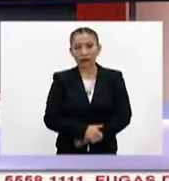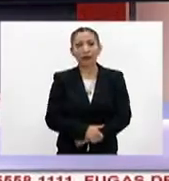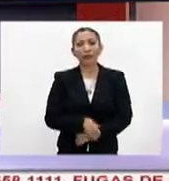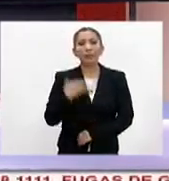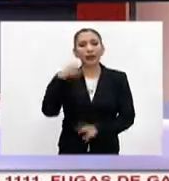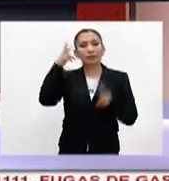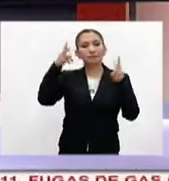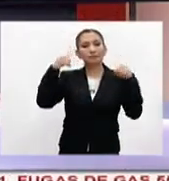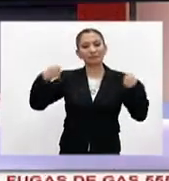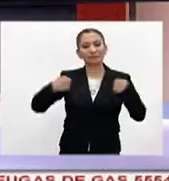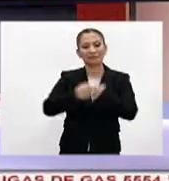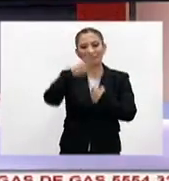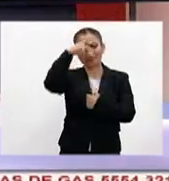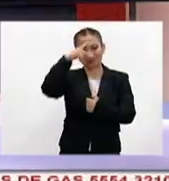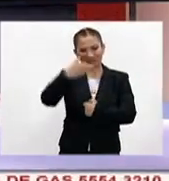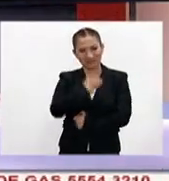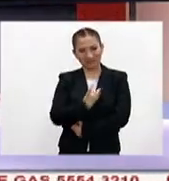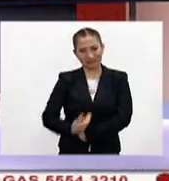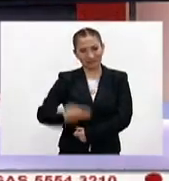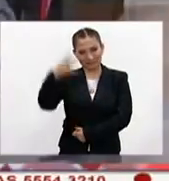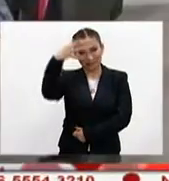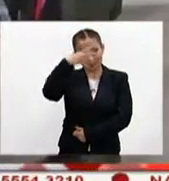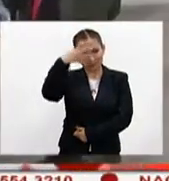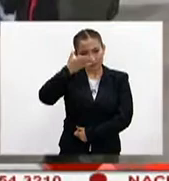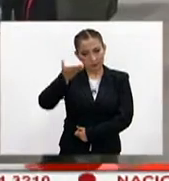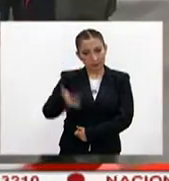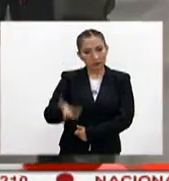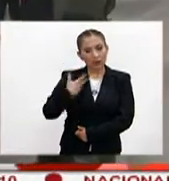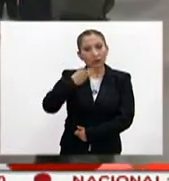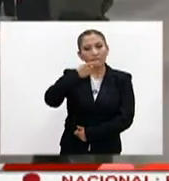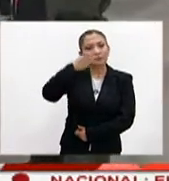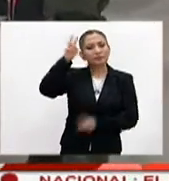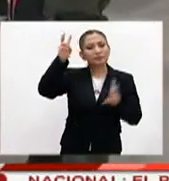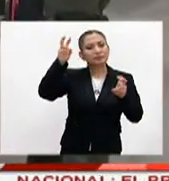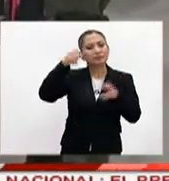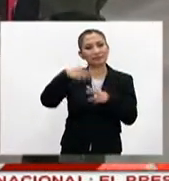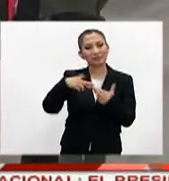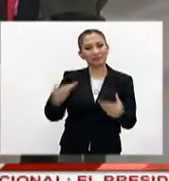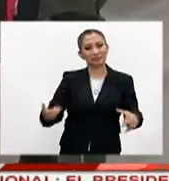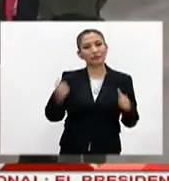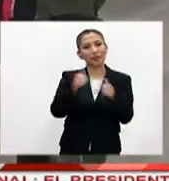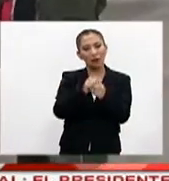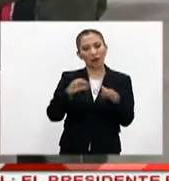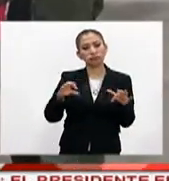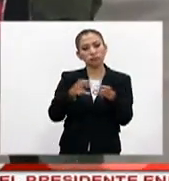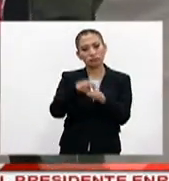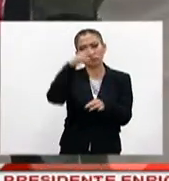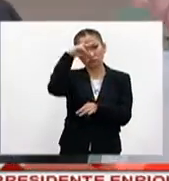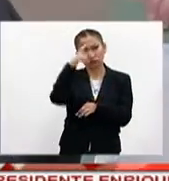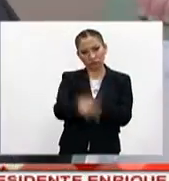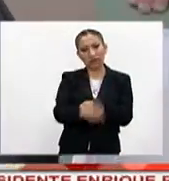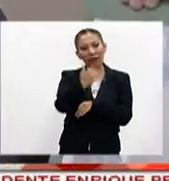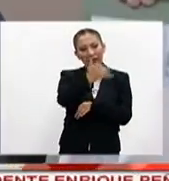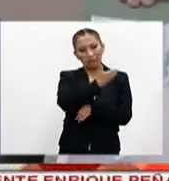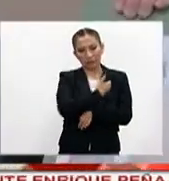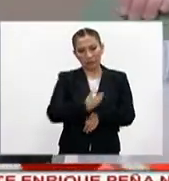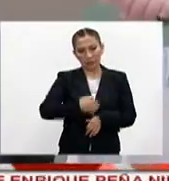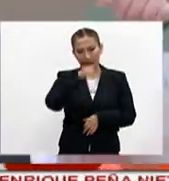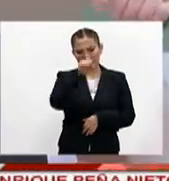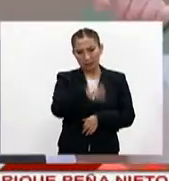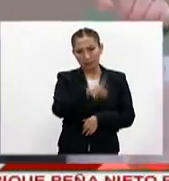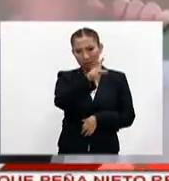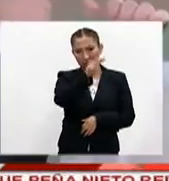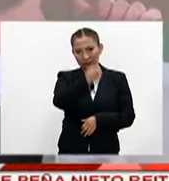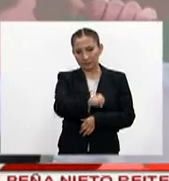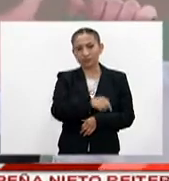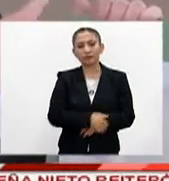Al visitar la frontera con México, el presidente Donald Trump se refirió a la relación que mantiene con México y con el presidente Enrique